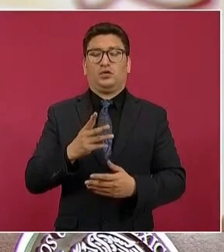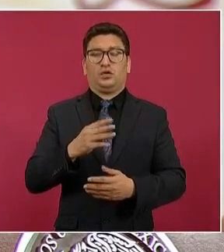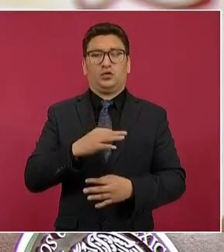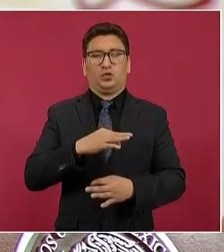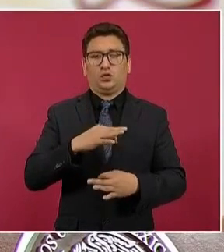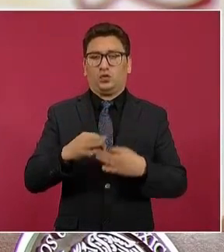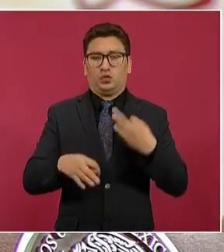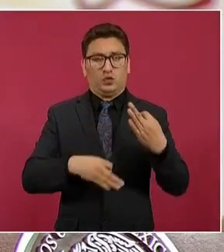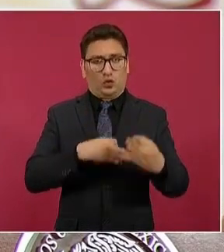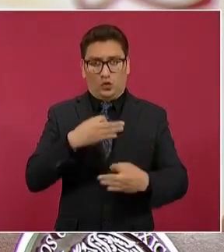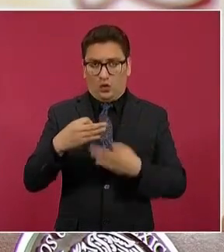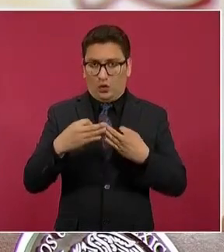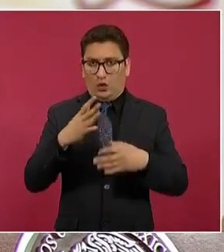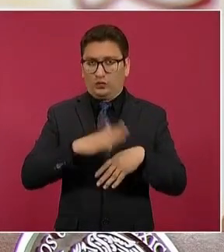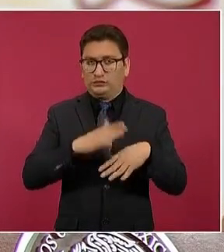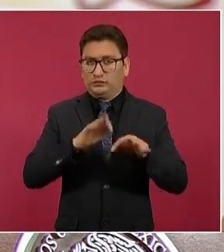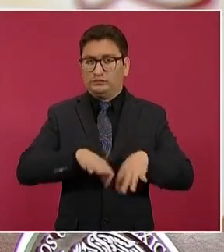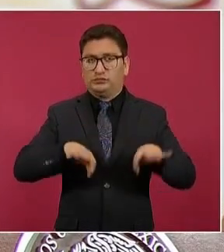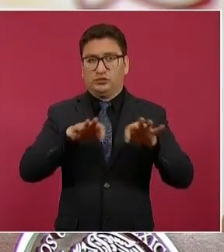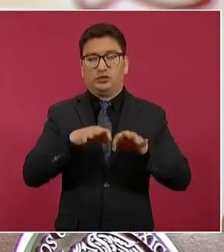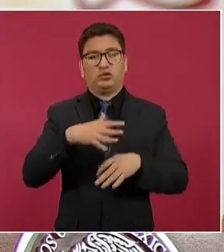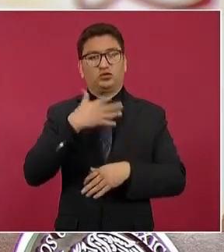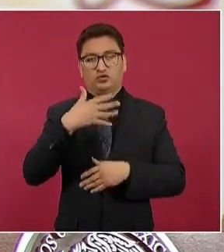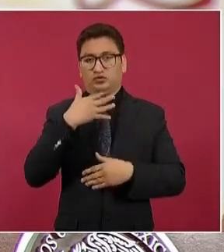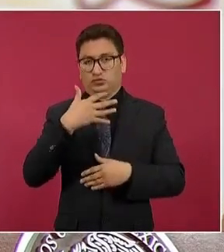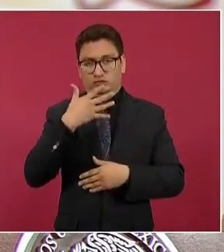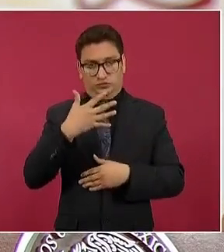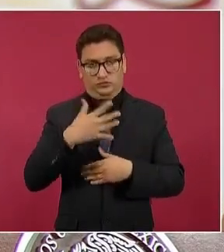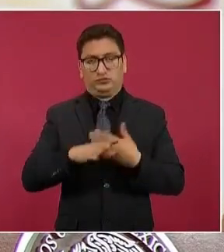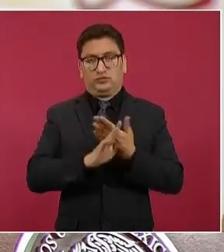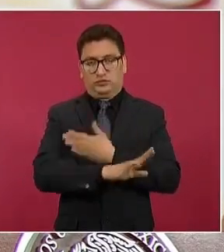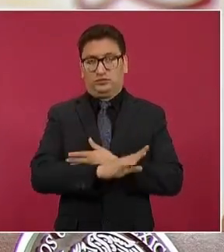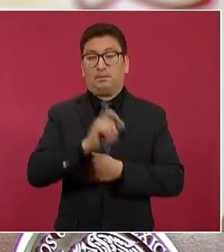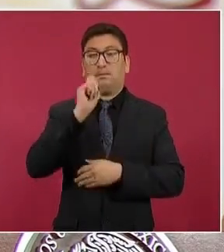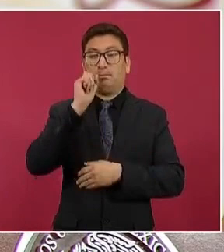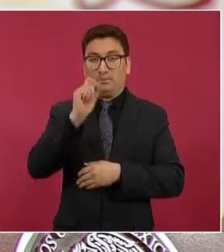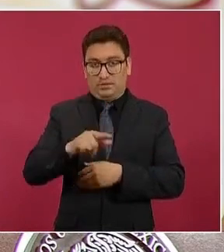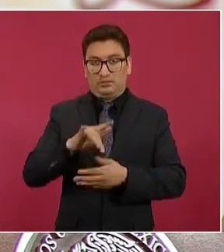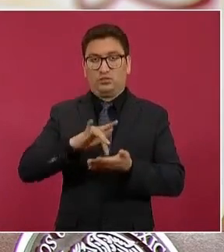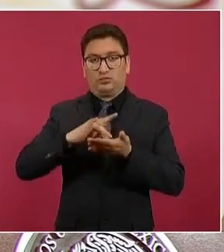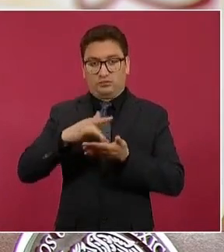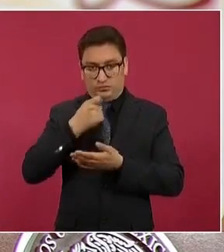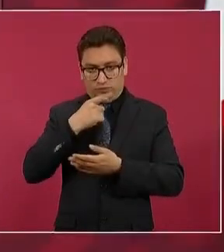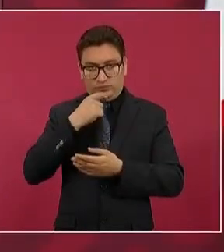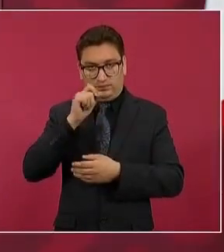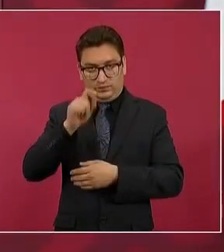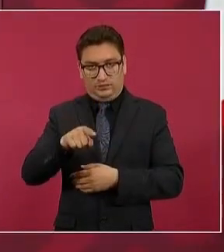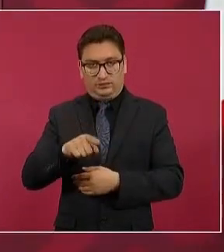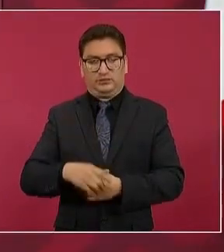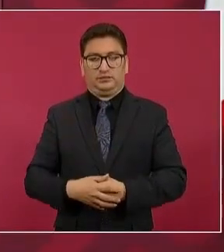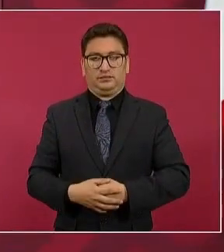en no permitir la corrupción. Lo de la medicina está vinculado con Latinos.